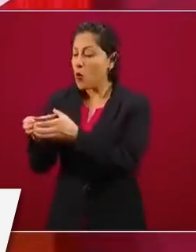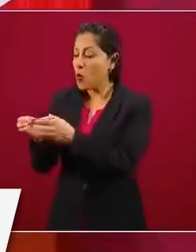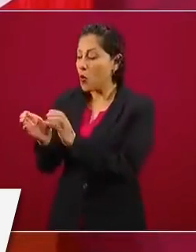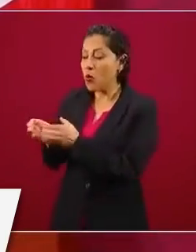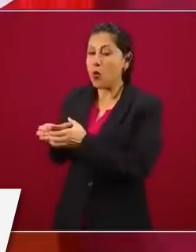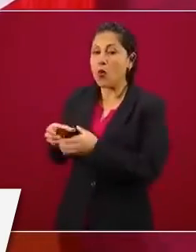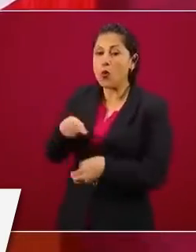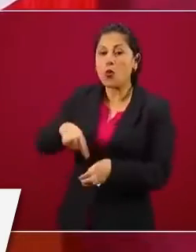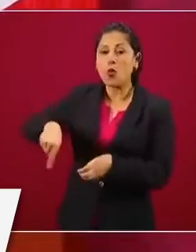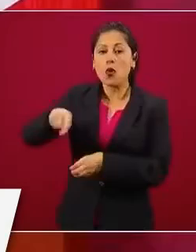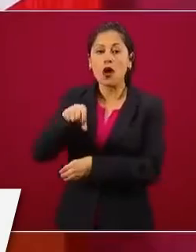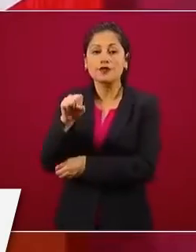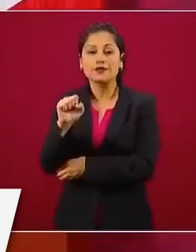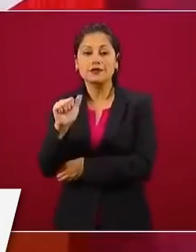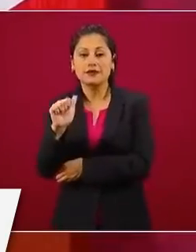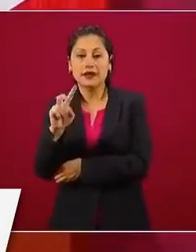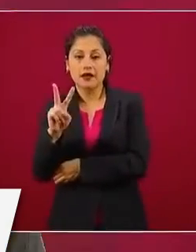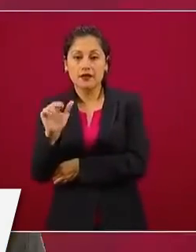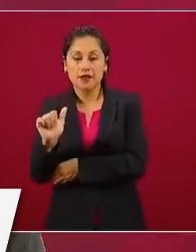muy poco,